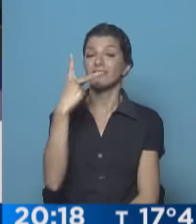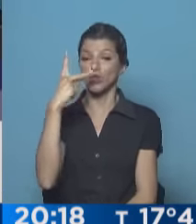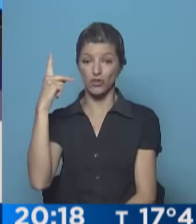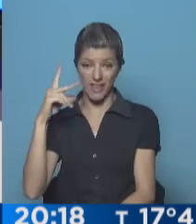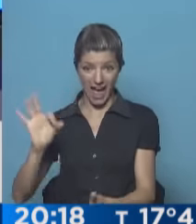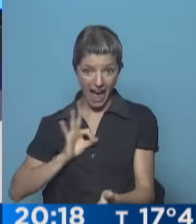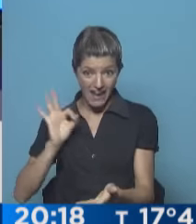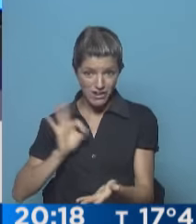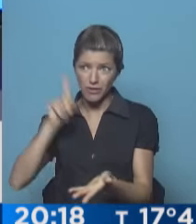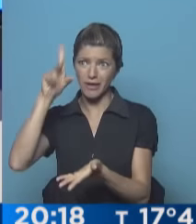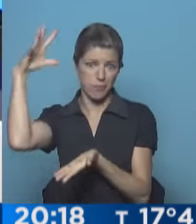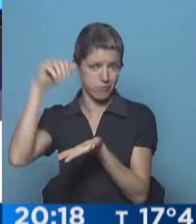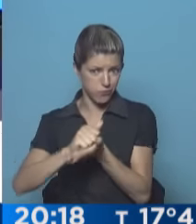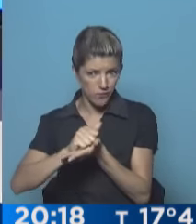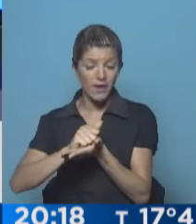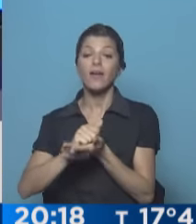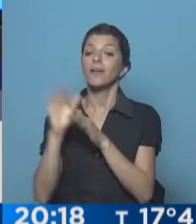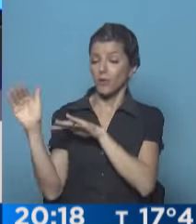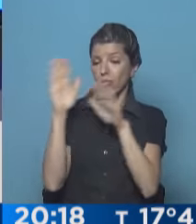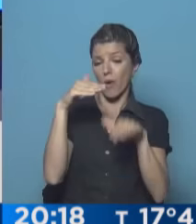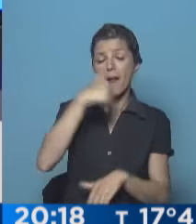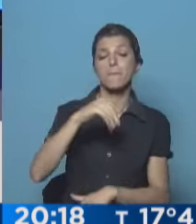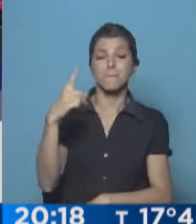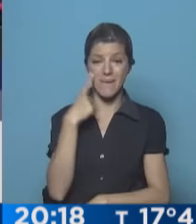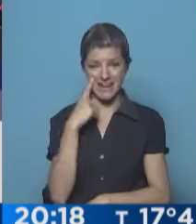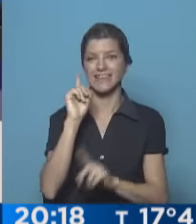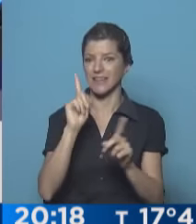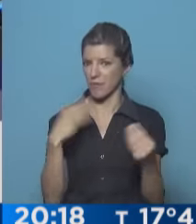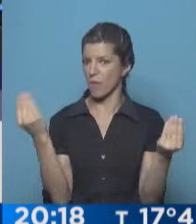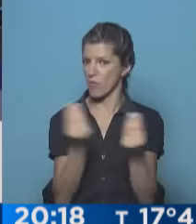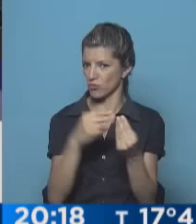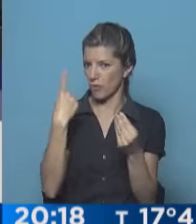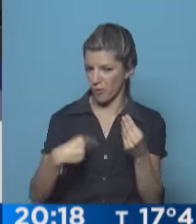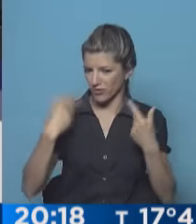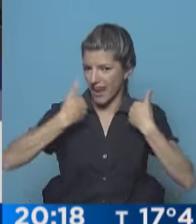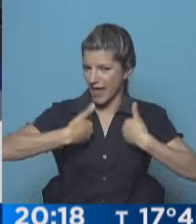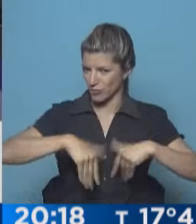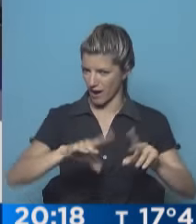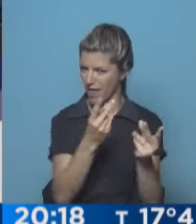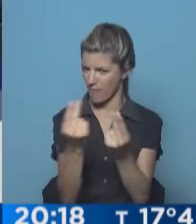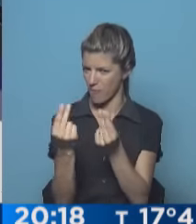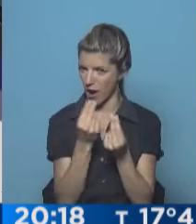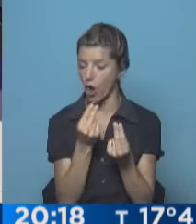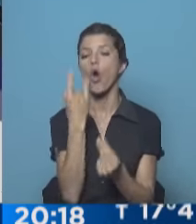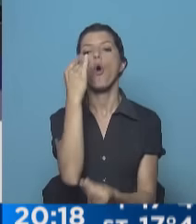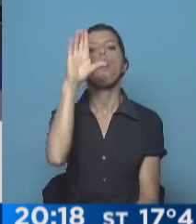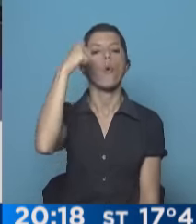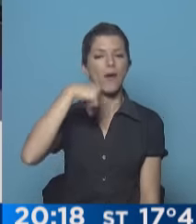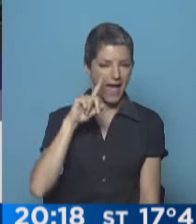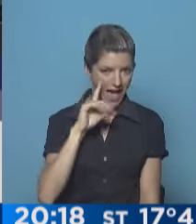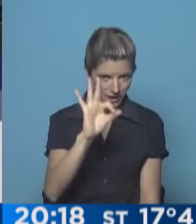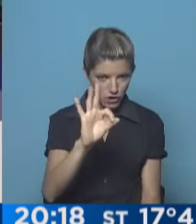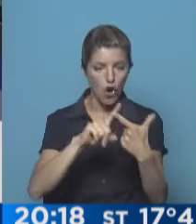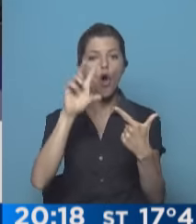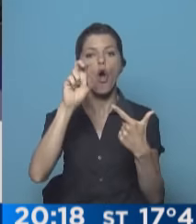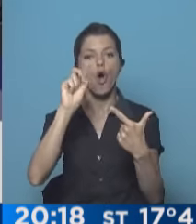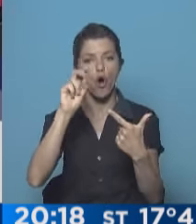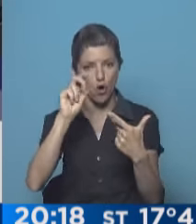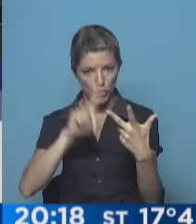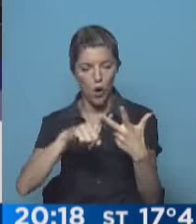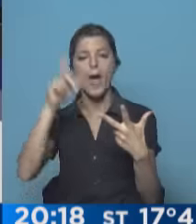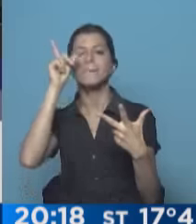similar. Y además, con grandes riquezas naturales. Se dice que hay mucho uranio, que hay oro, que